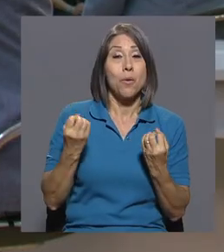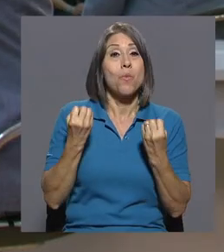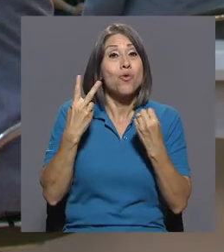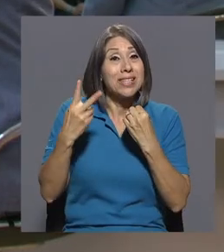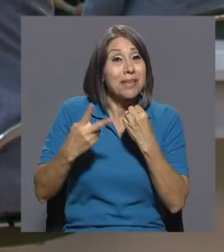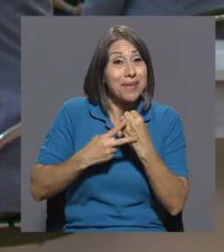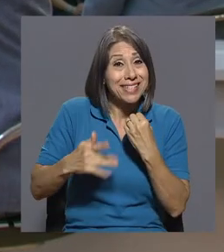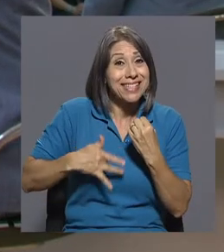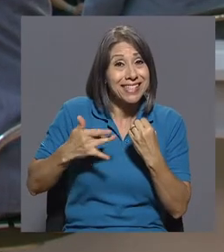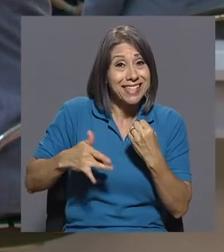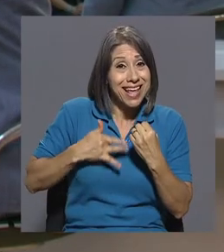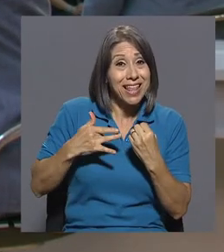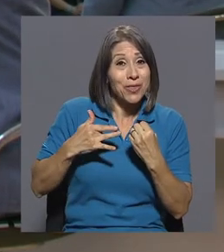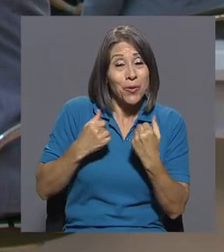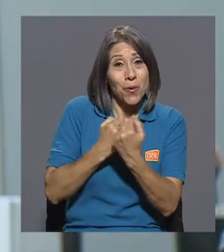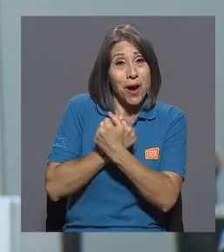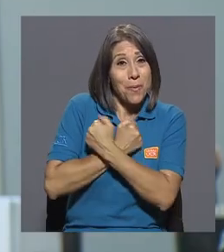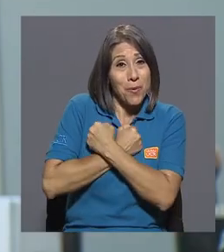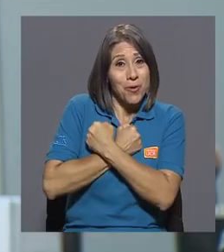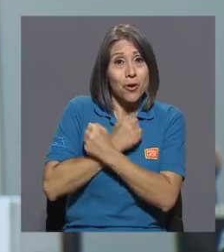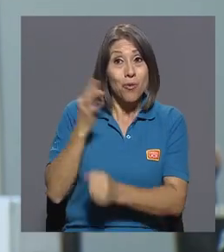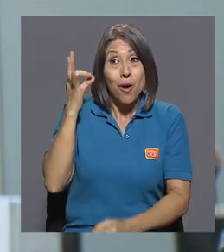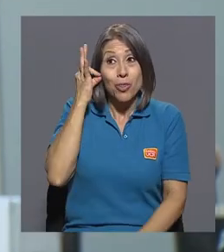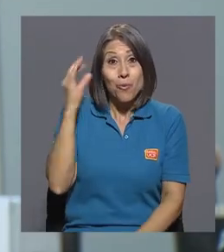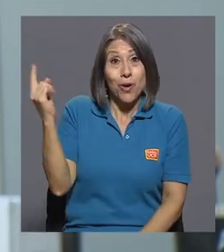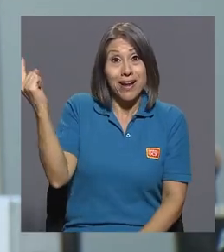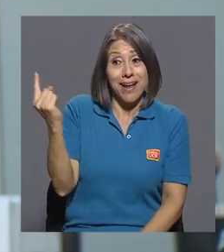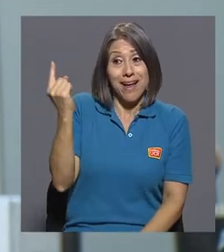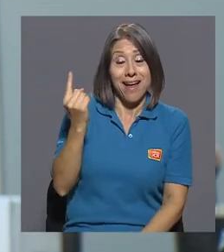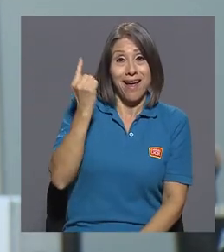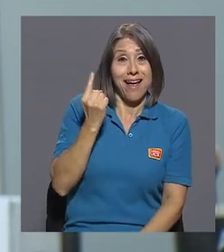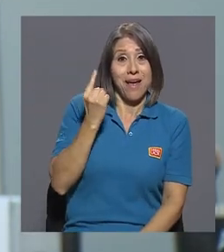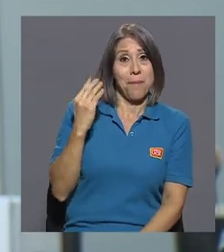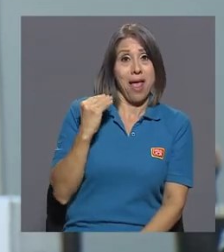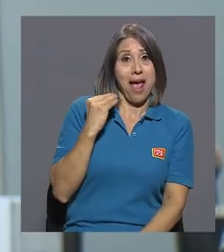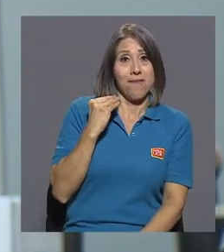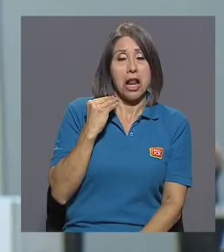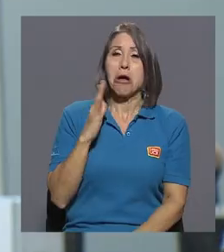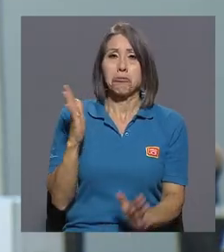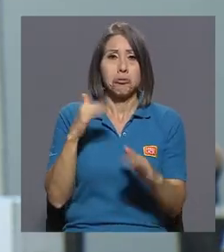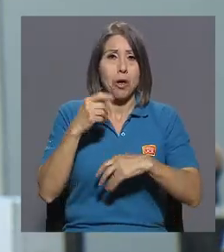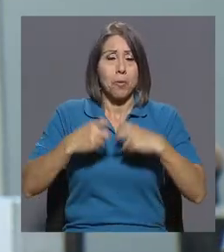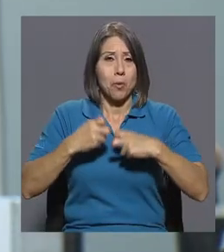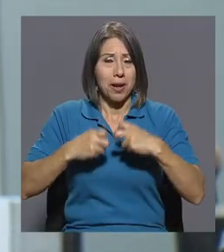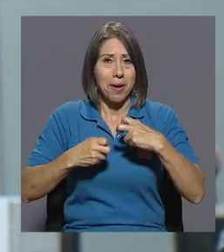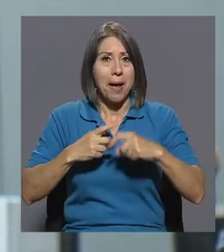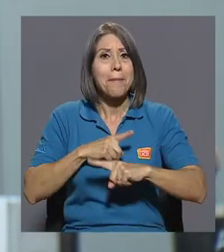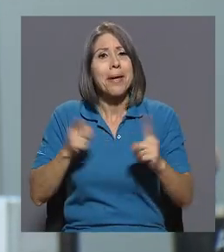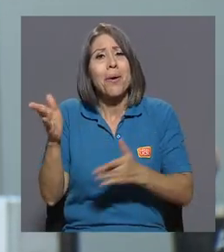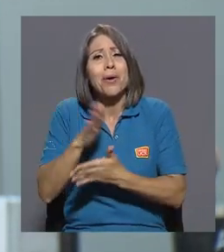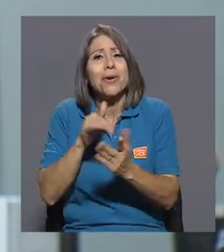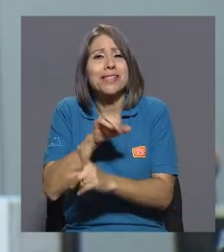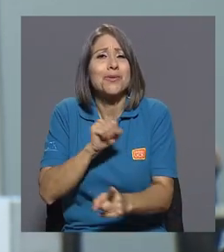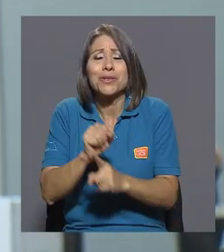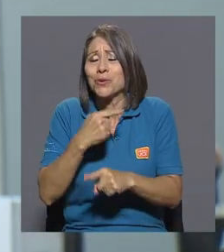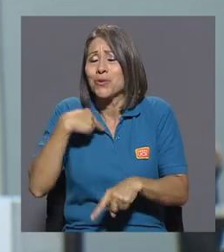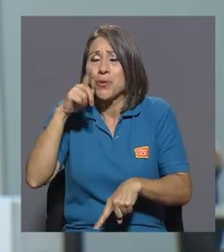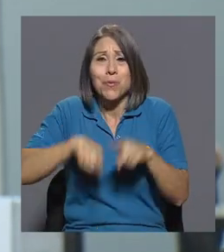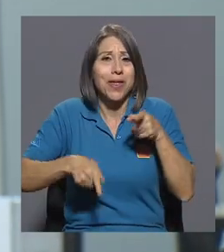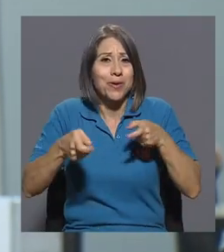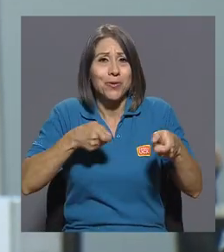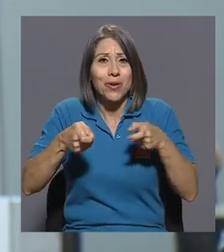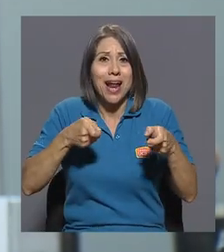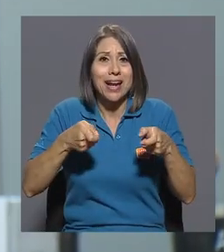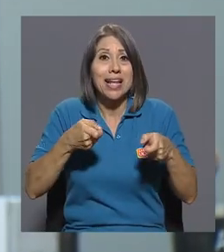las mujeres me vienen y me hablan y todo. Ahí no hay problema, pero hay situaciones que uno no puede controlar si va a lugares, al mall o a